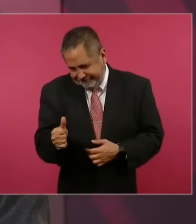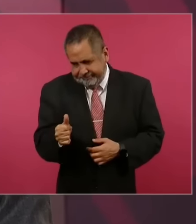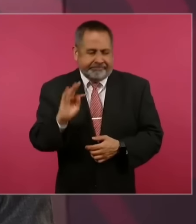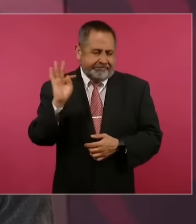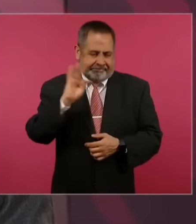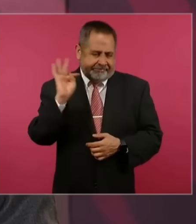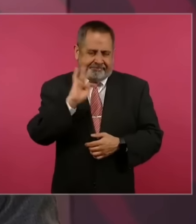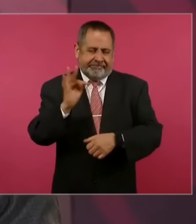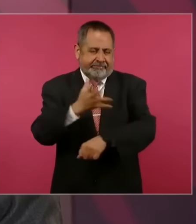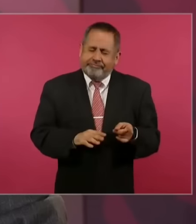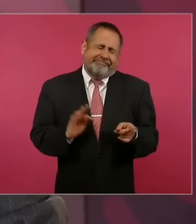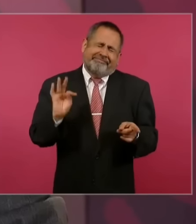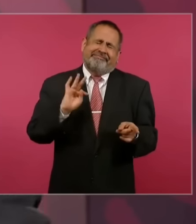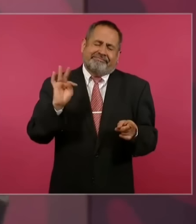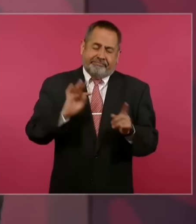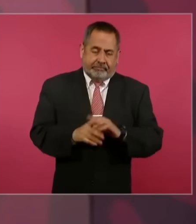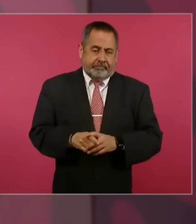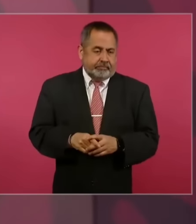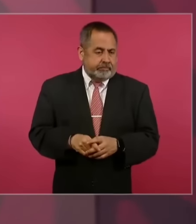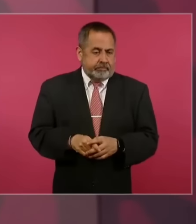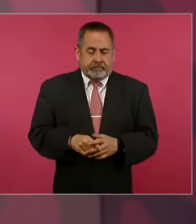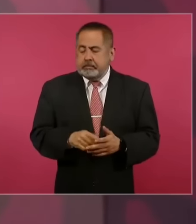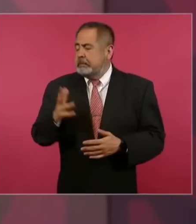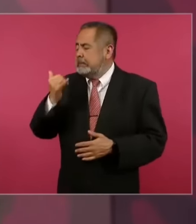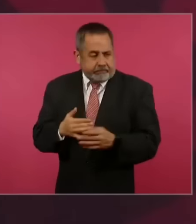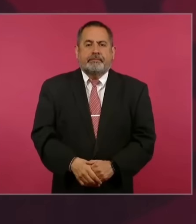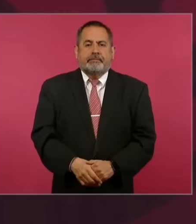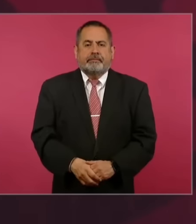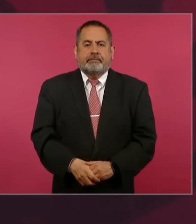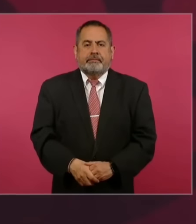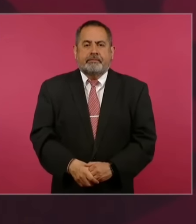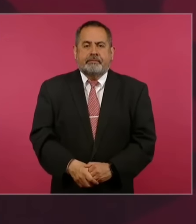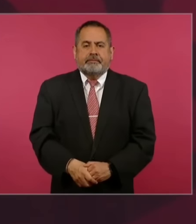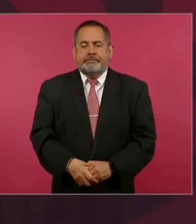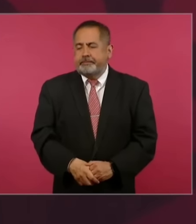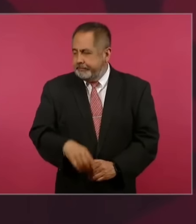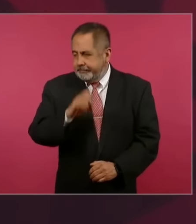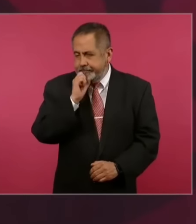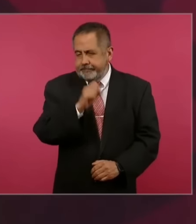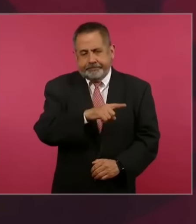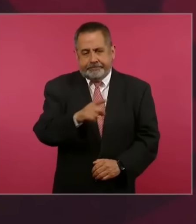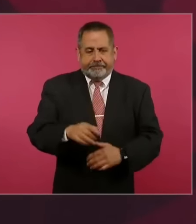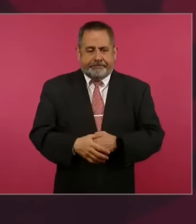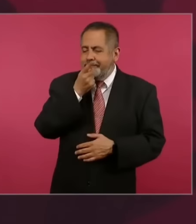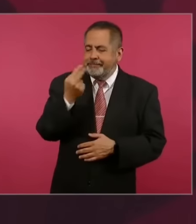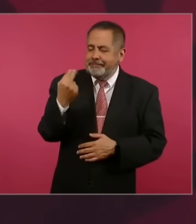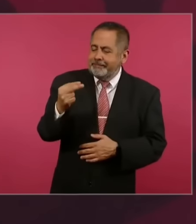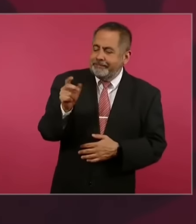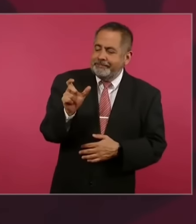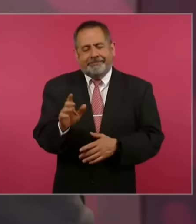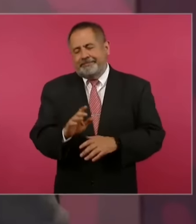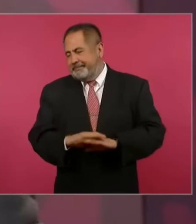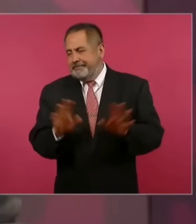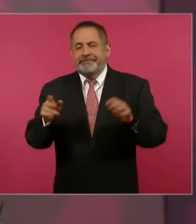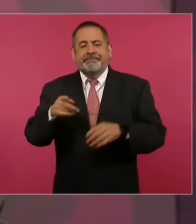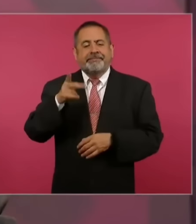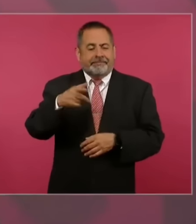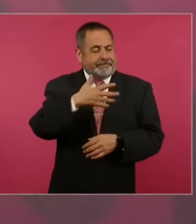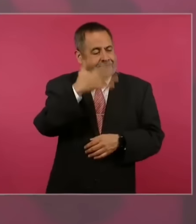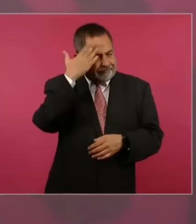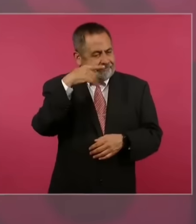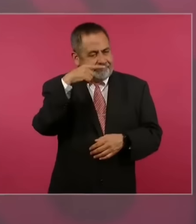honestos, humildes, yo hubiesen ofrecido disculpas. Lo mismo, no puedo mencionar, pero una